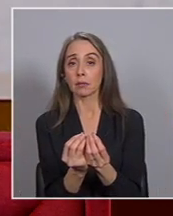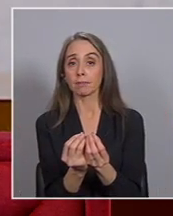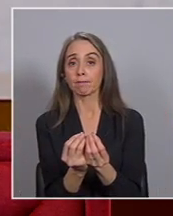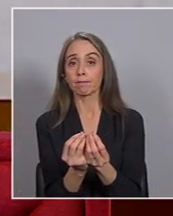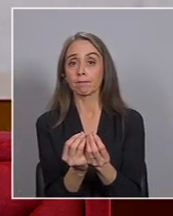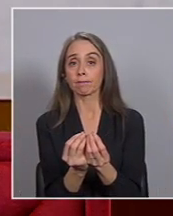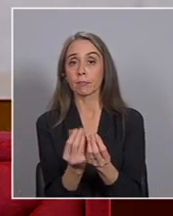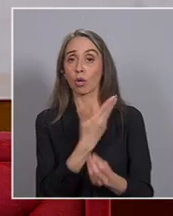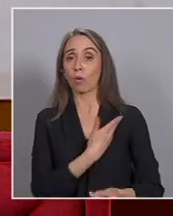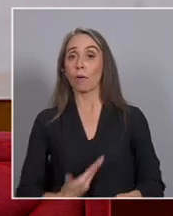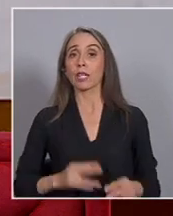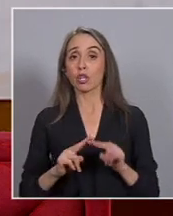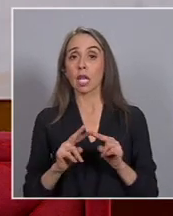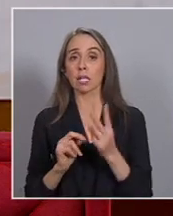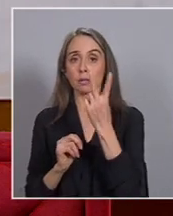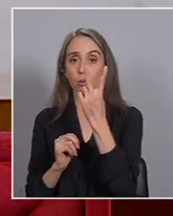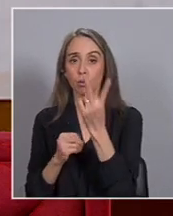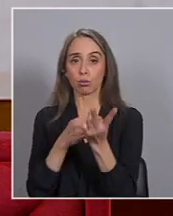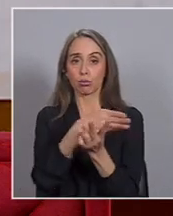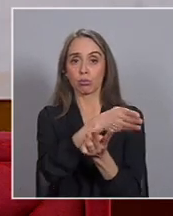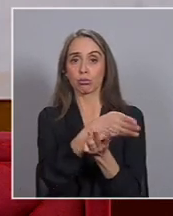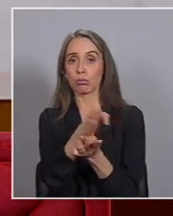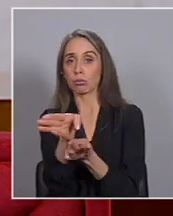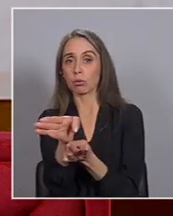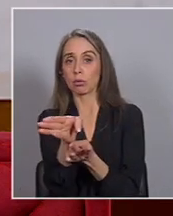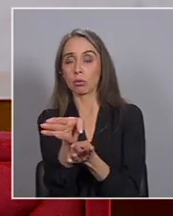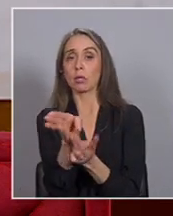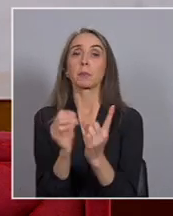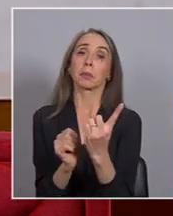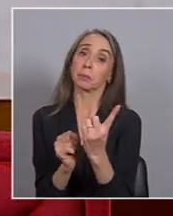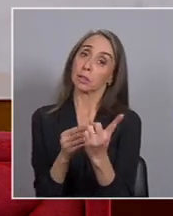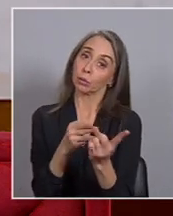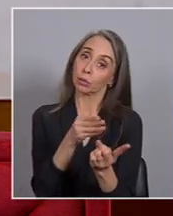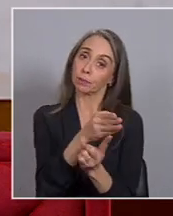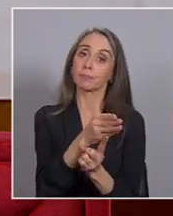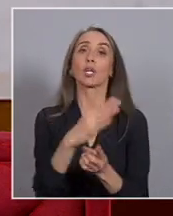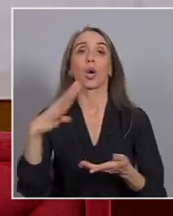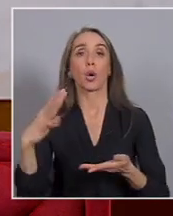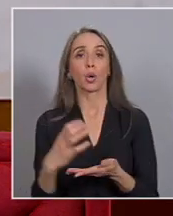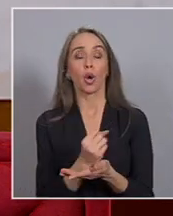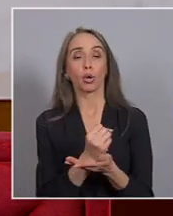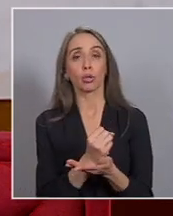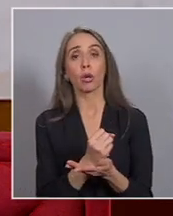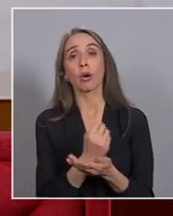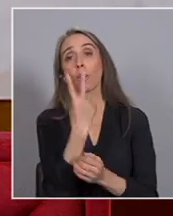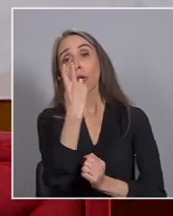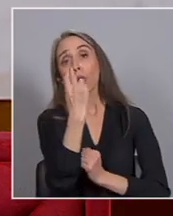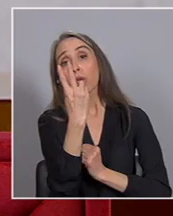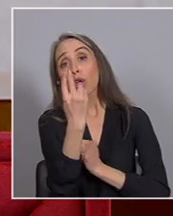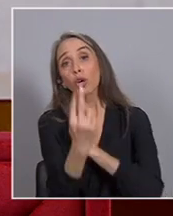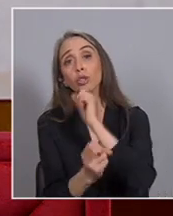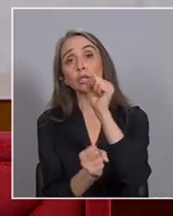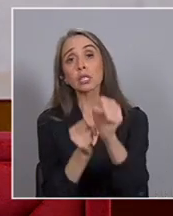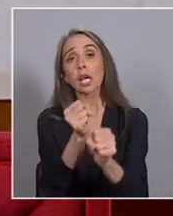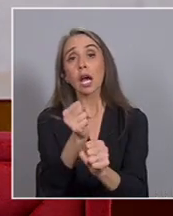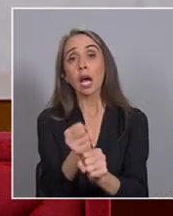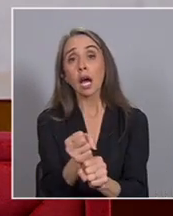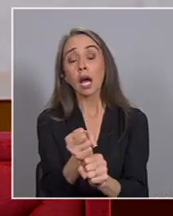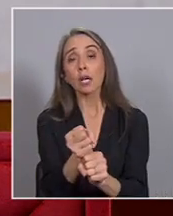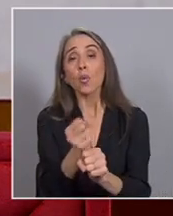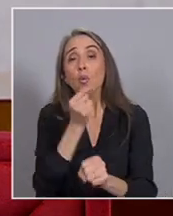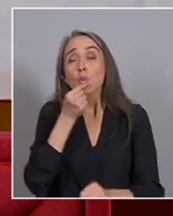estamos actuando en dos líneas. Por una parte, logramos que después de 12 años